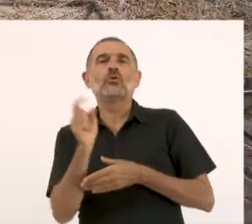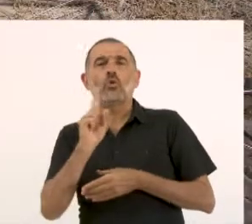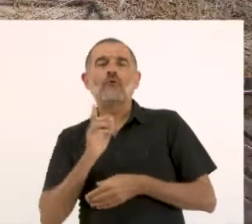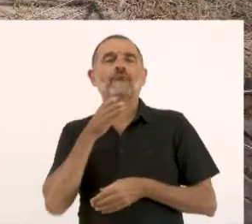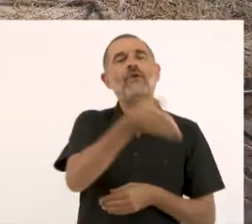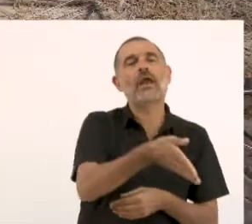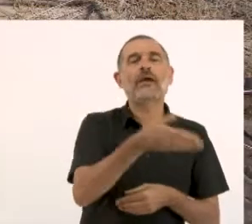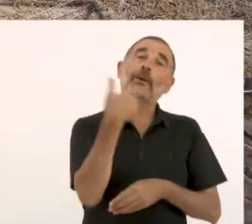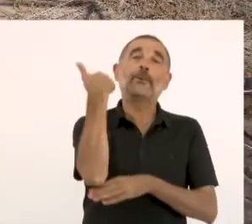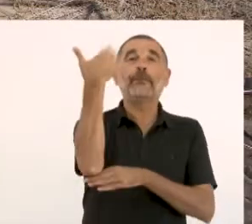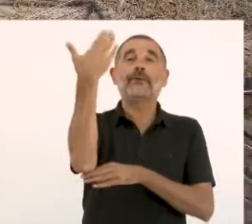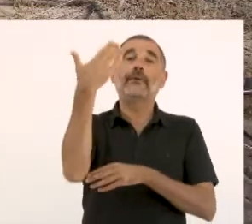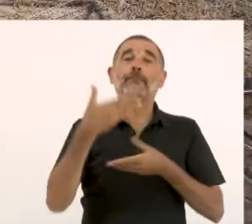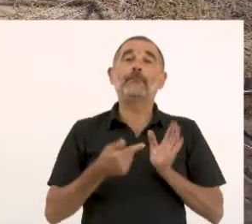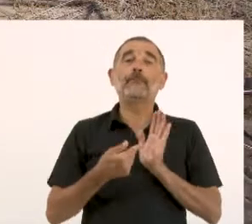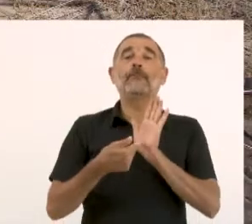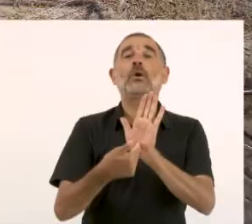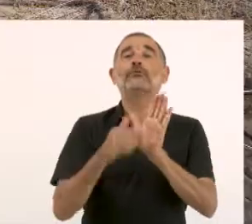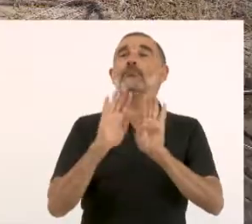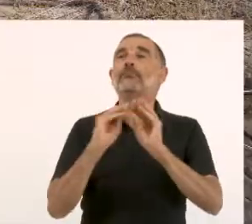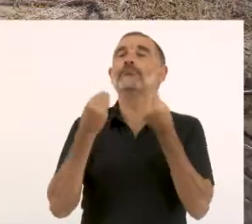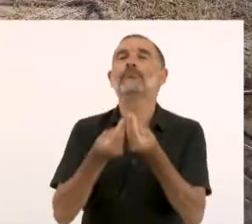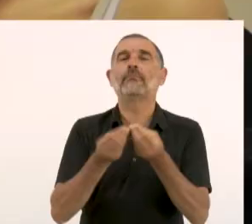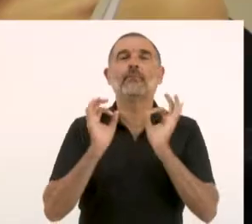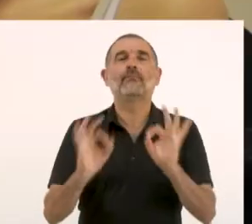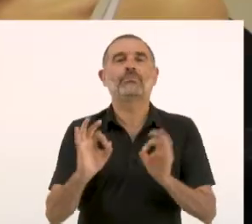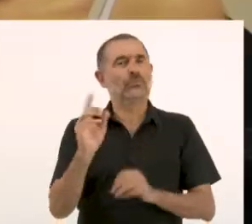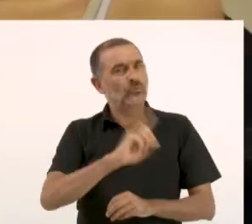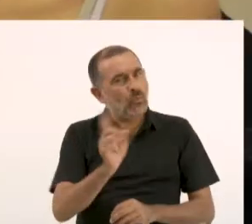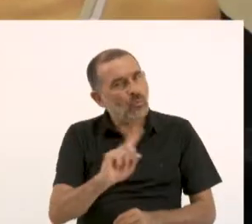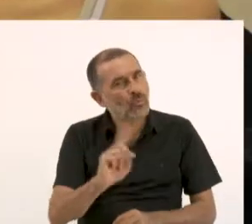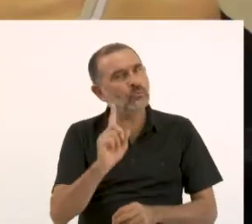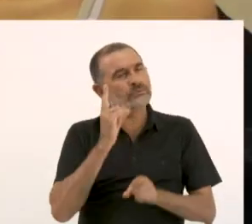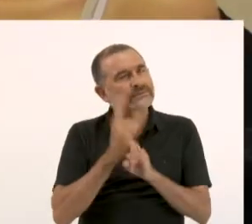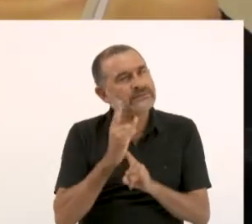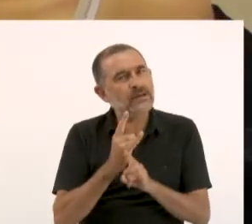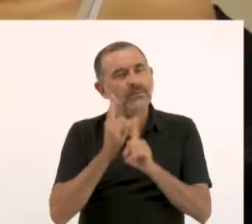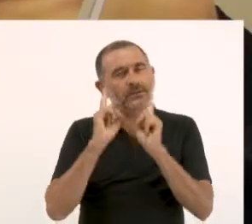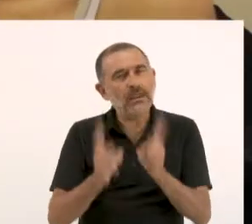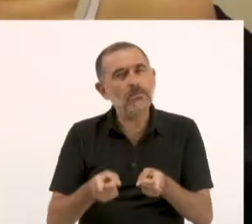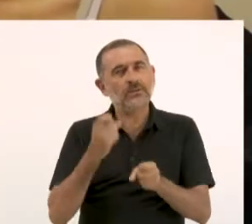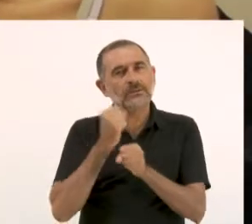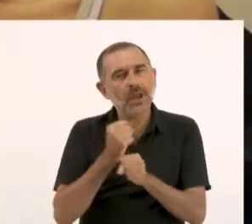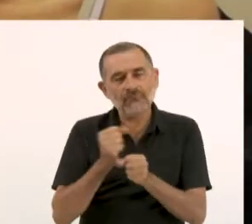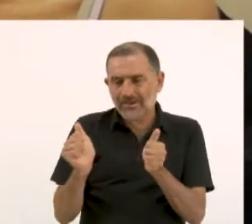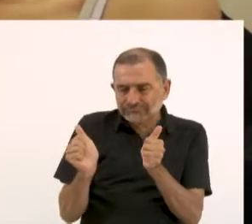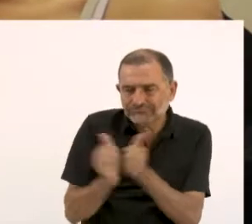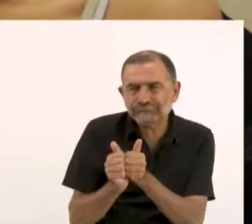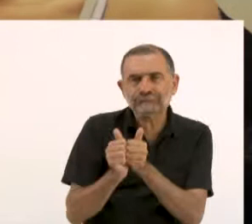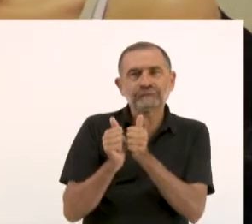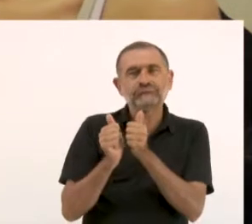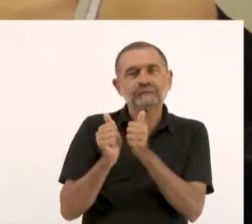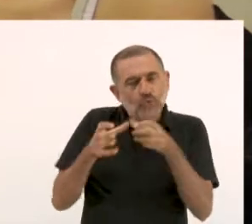conferencia y expone sus resultados y nada más, sino que también se trata de trabajar a la par, podríamos decir, de